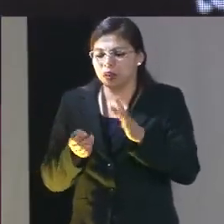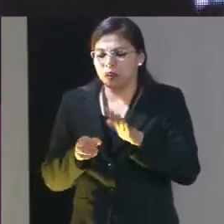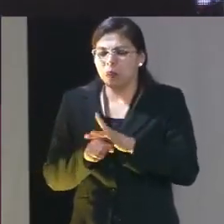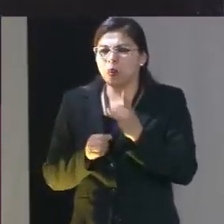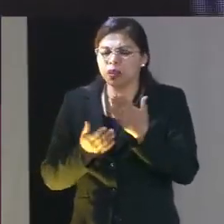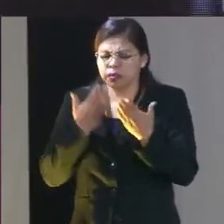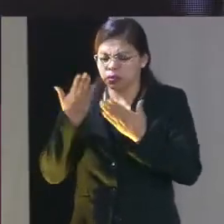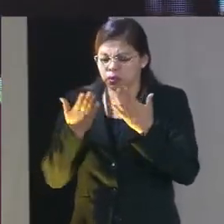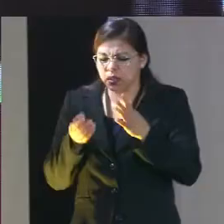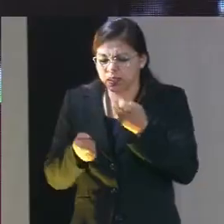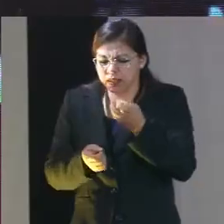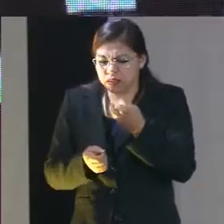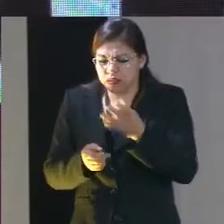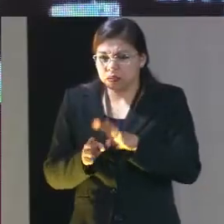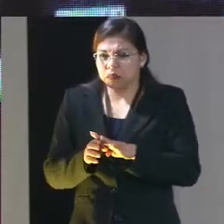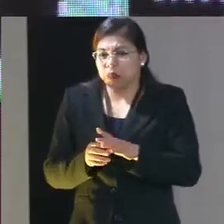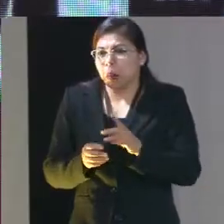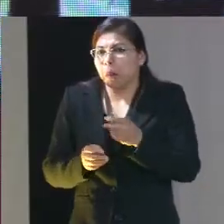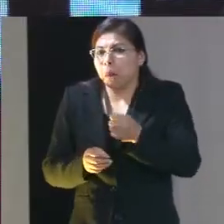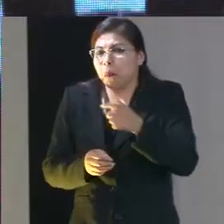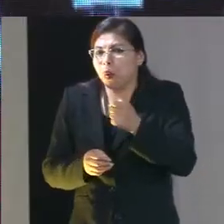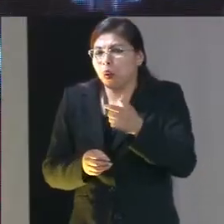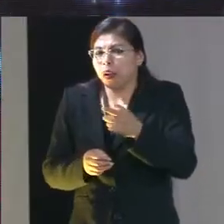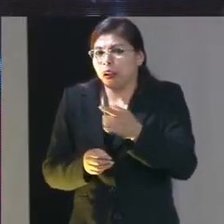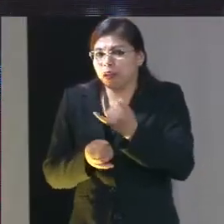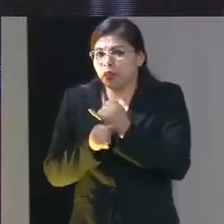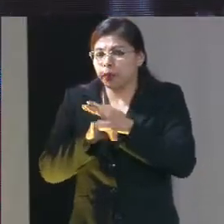queda por estudiar? Entre otras cosas porque tenemos muy pocas fuentes.